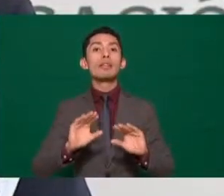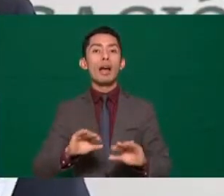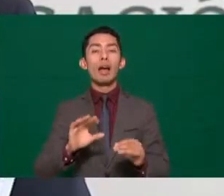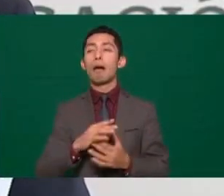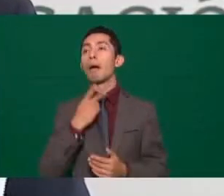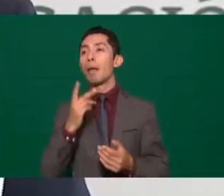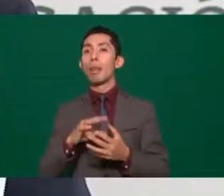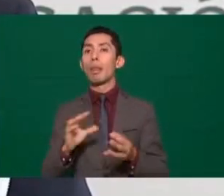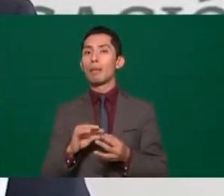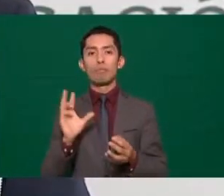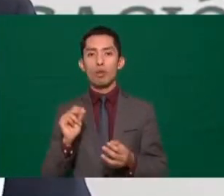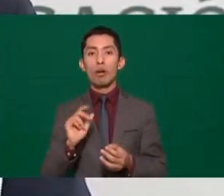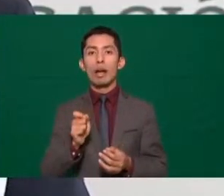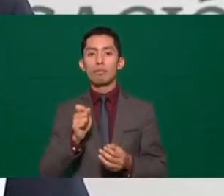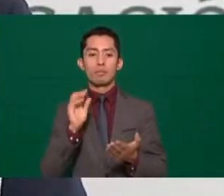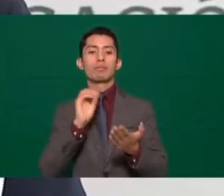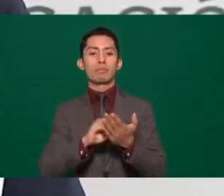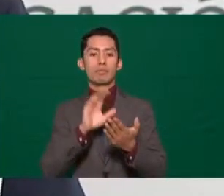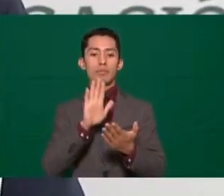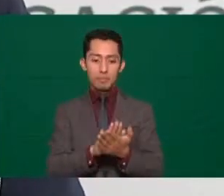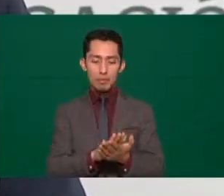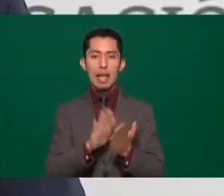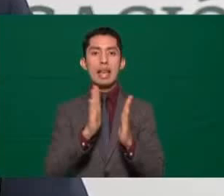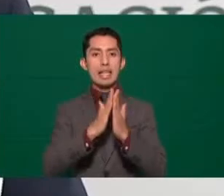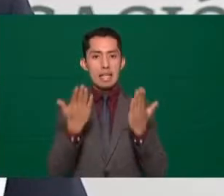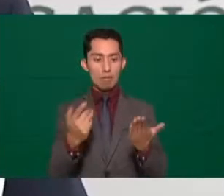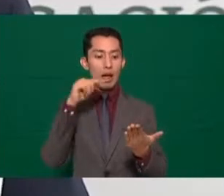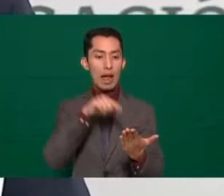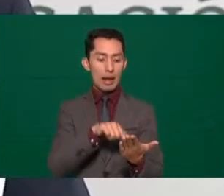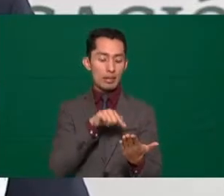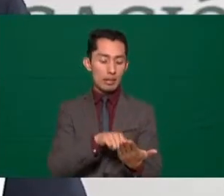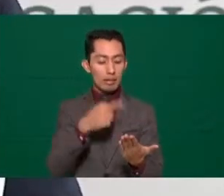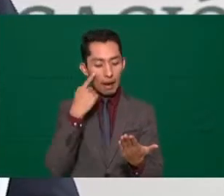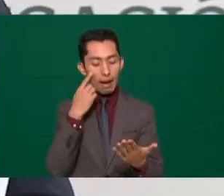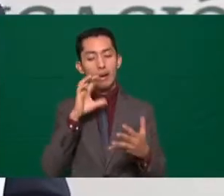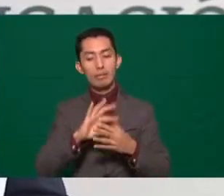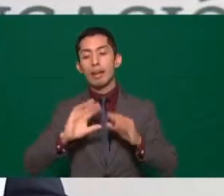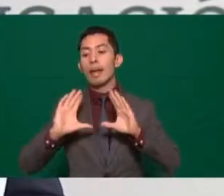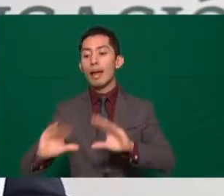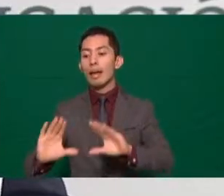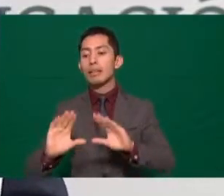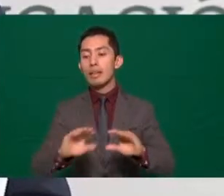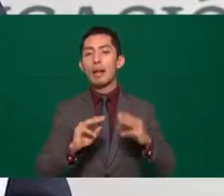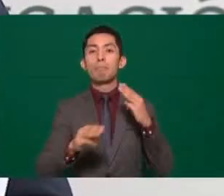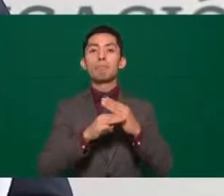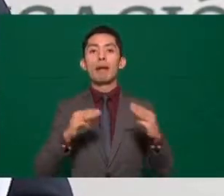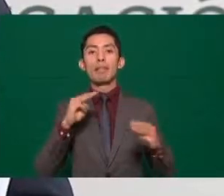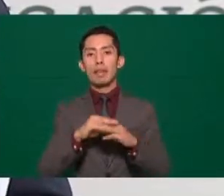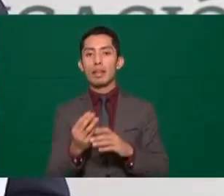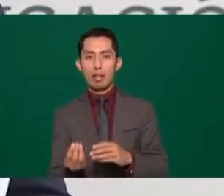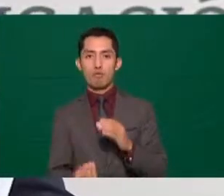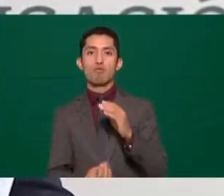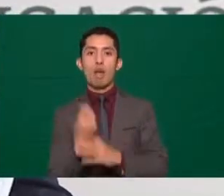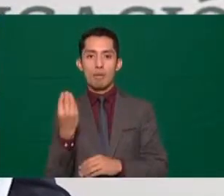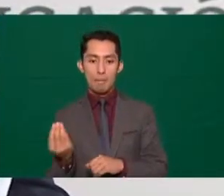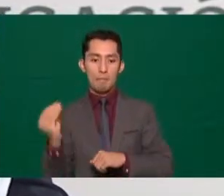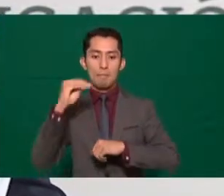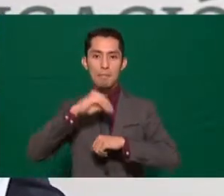se tiene que convertir en una materia para que así